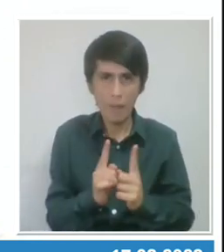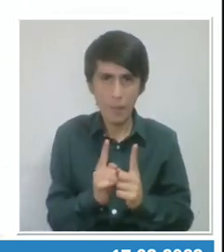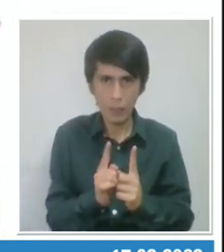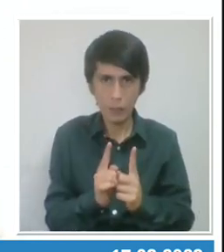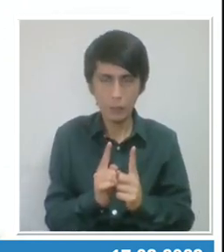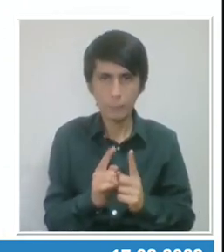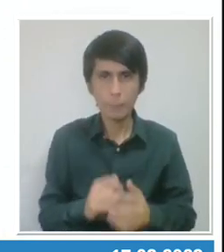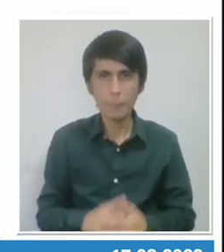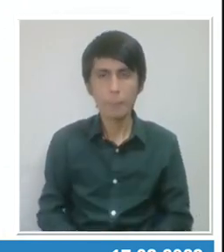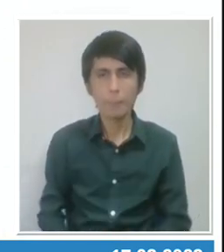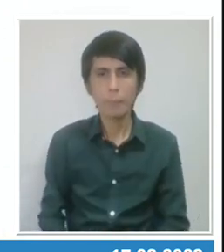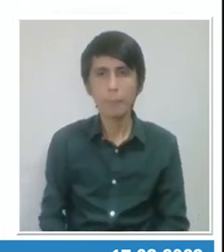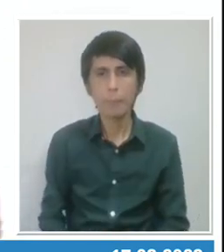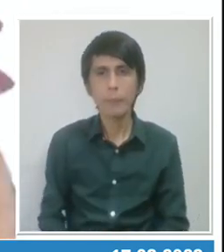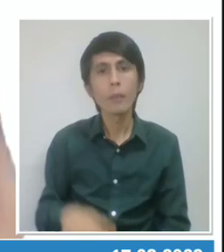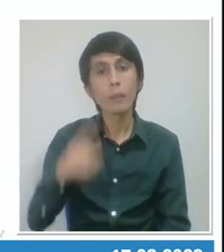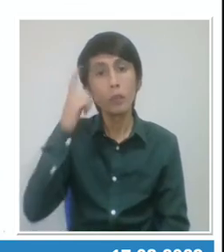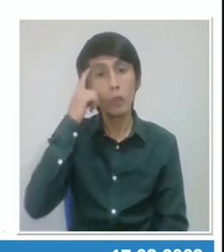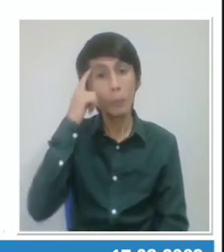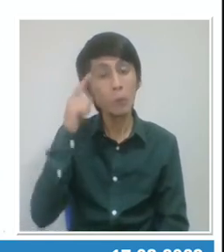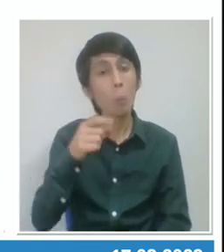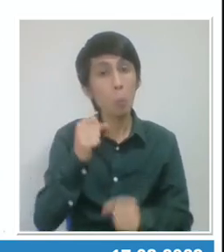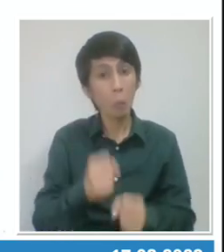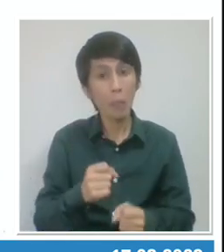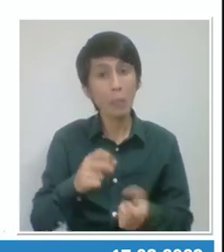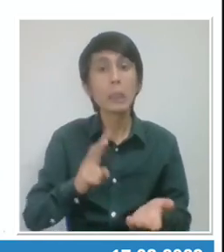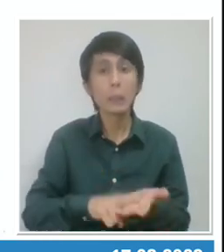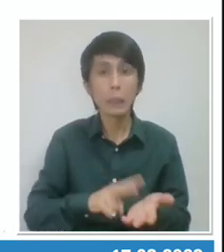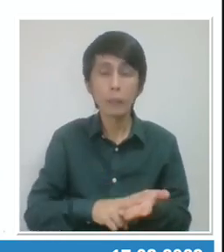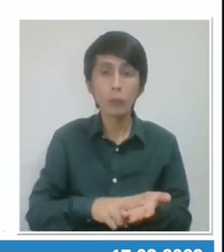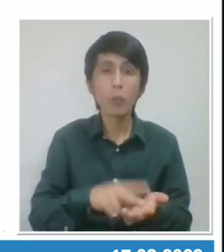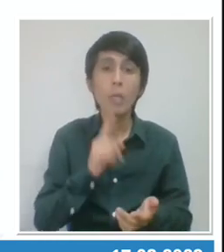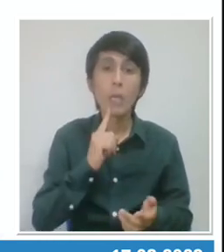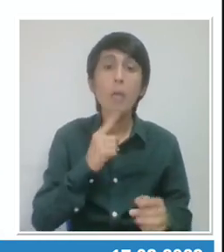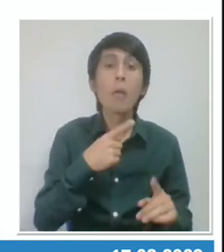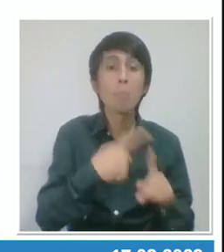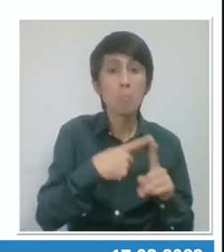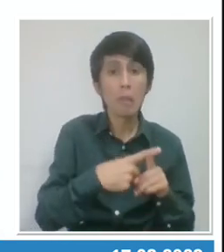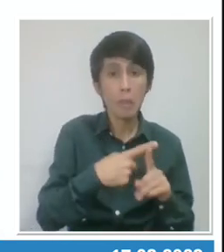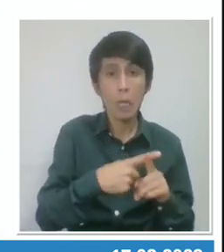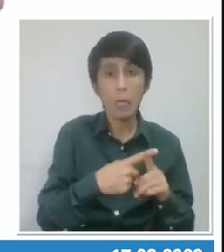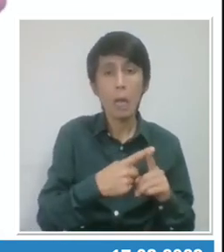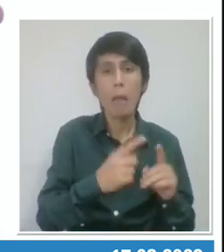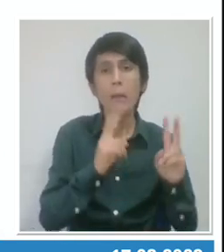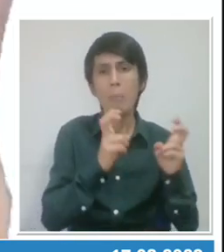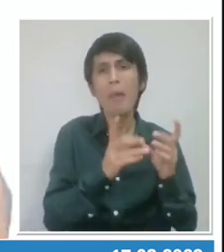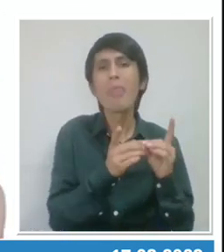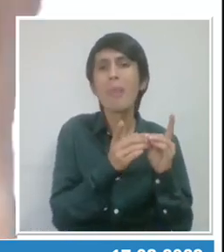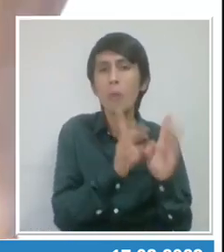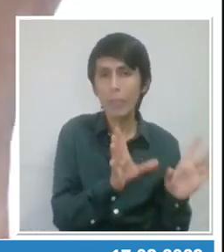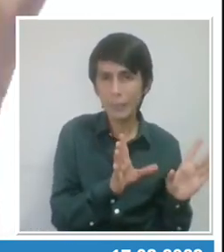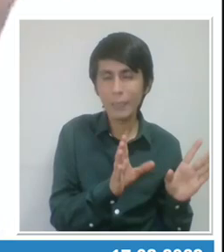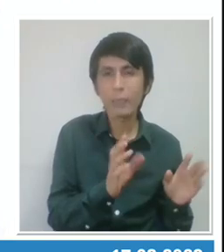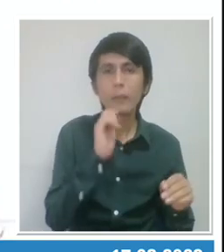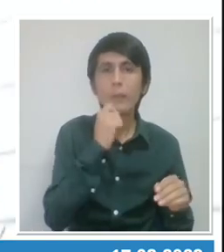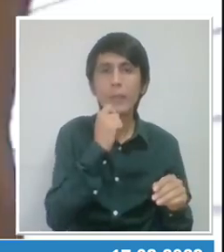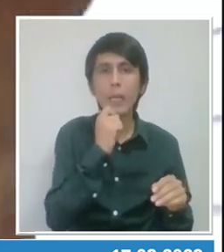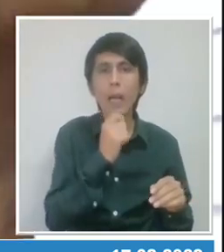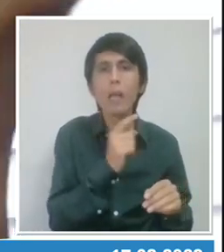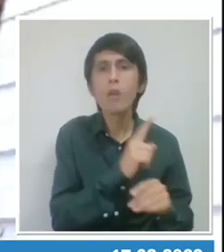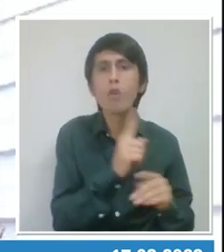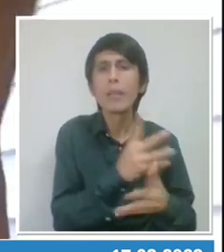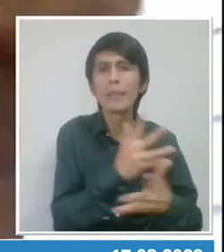Yo creo que eso puede ser cierto y eso tiene ventajas, me parece, democráticas, porque no rigidiza y permite entonces